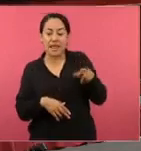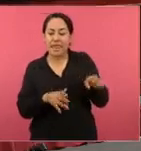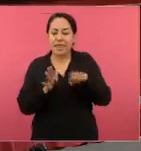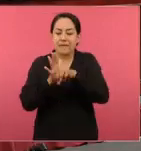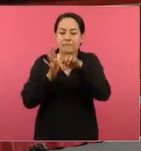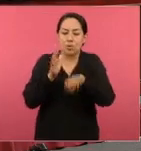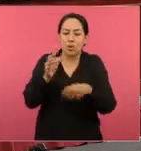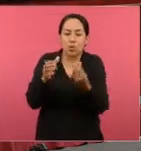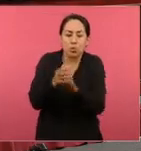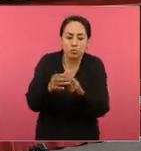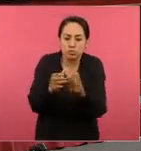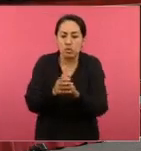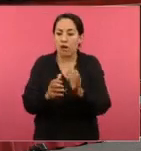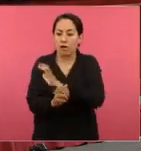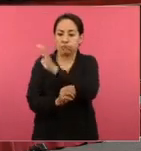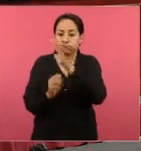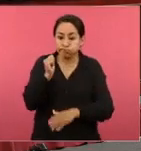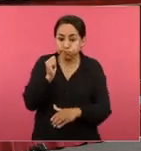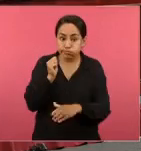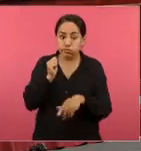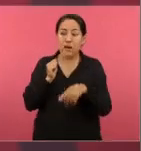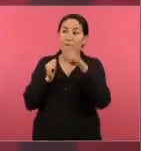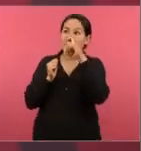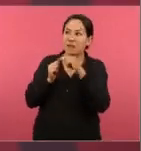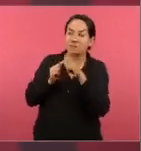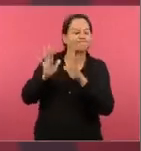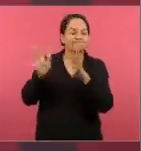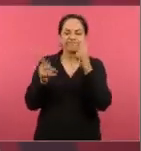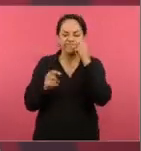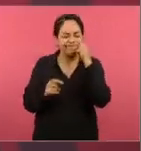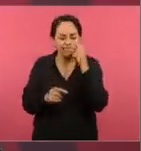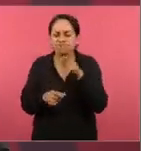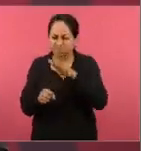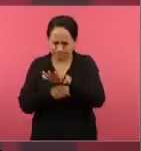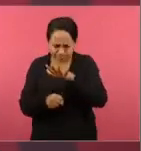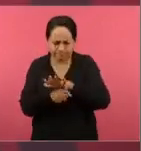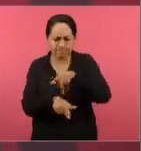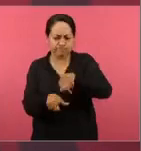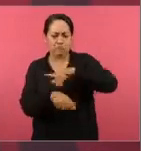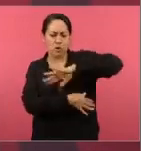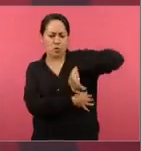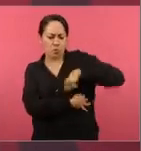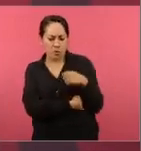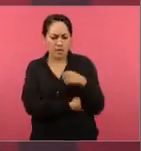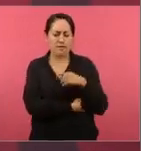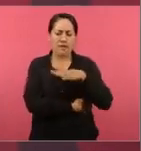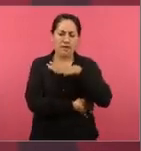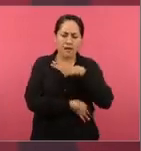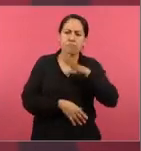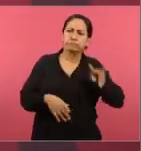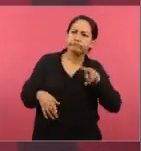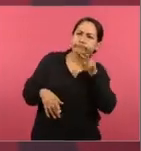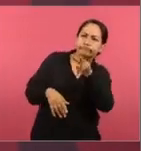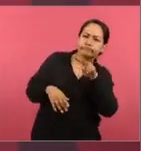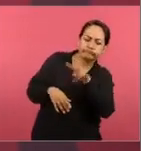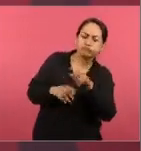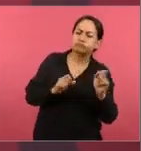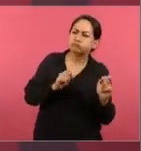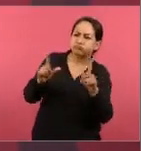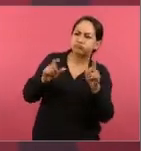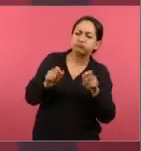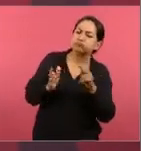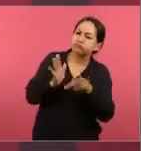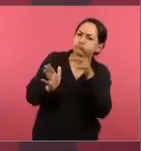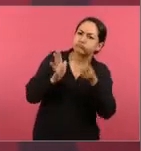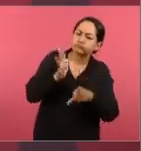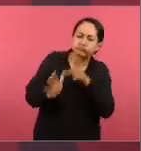todos modos tienes el video y lo puedes pasar después y lo puedes trabajar? Ese es el porcentaje que llevamos. Y, insisto, lo que más